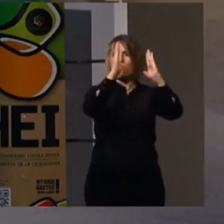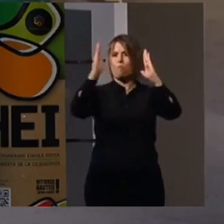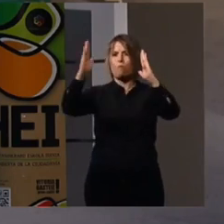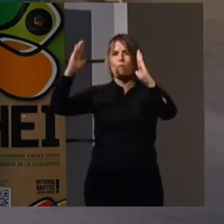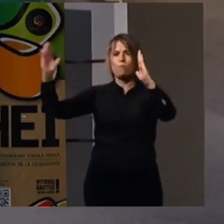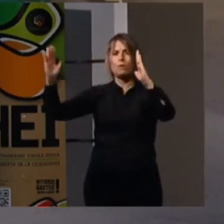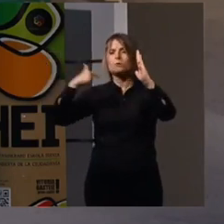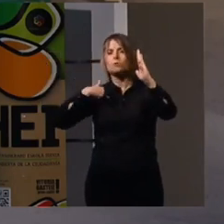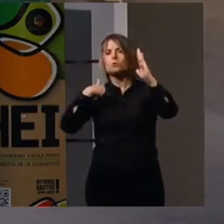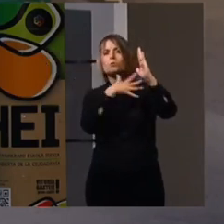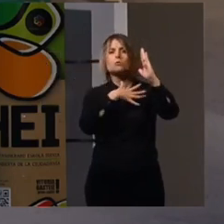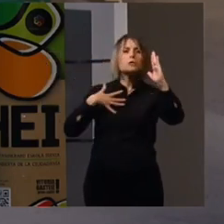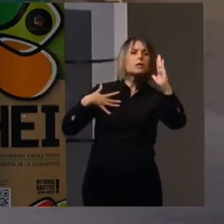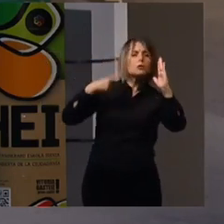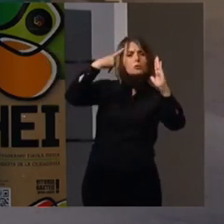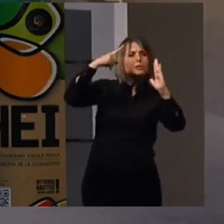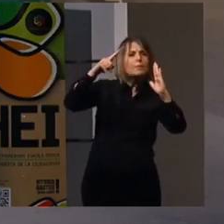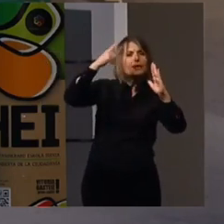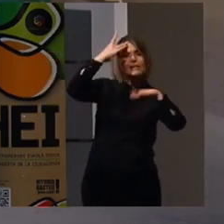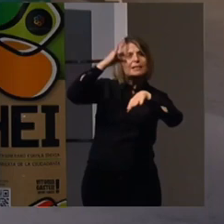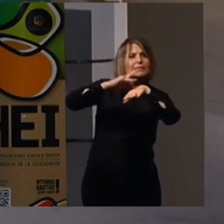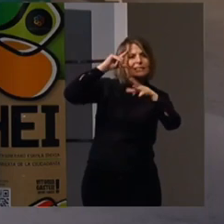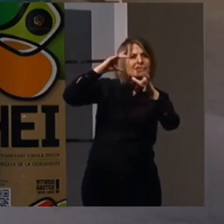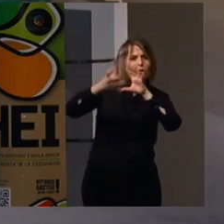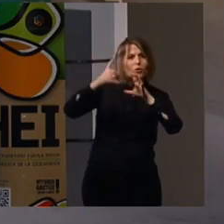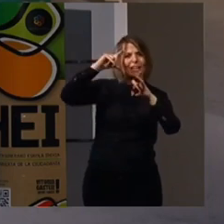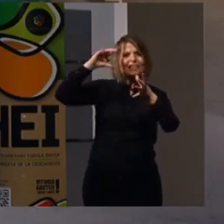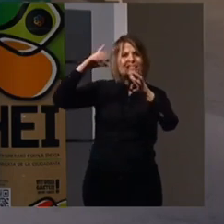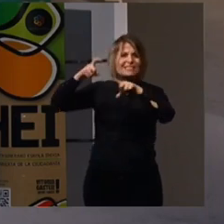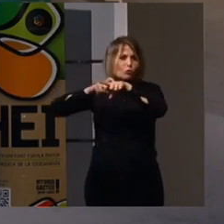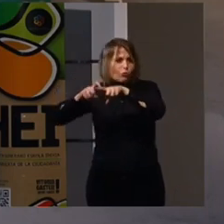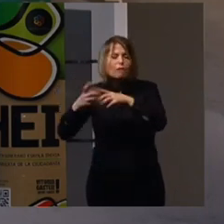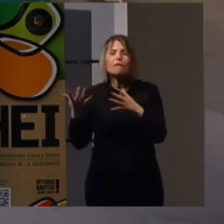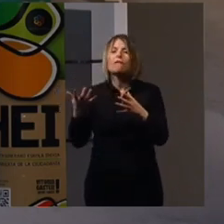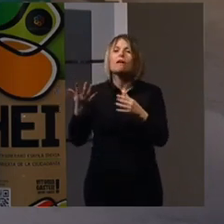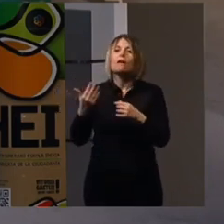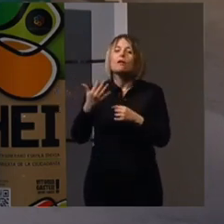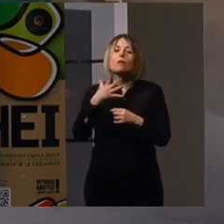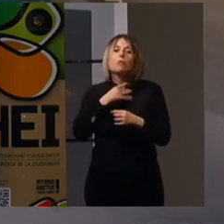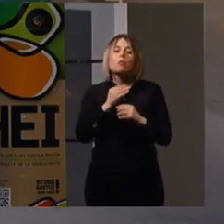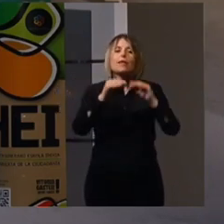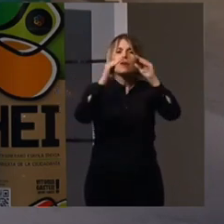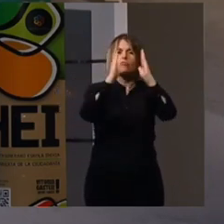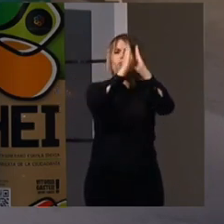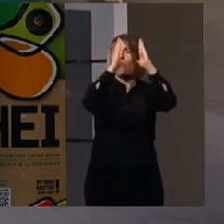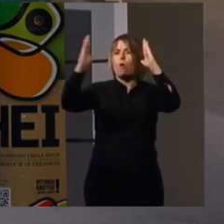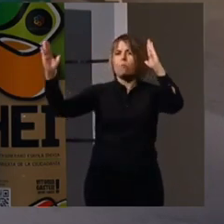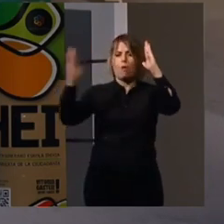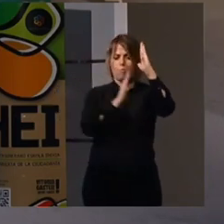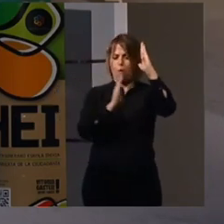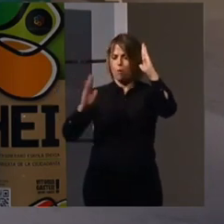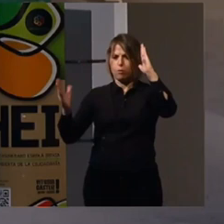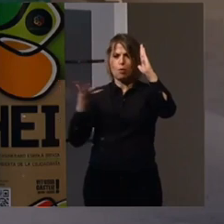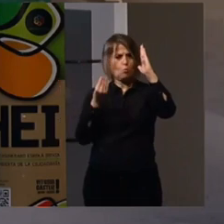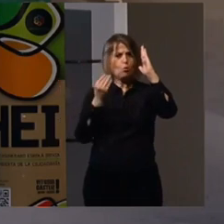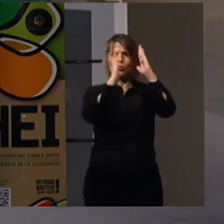libros y quiero saber sobre psicología, psiquiatría, pues a lo mejor tengo dos o tres estanterías llenas de libros, que son